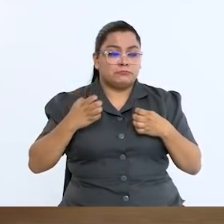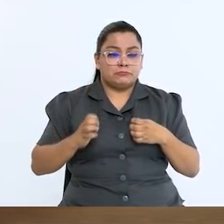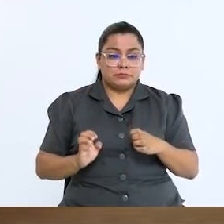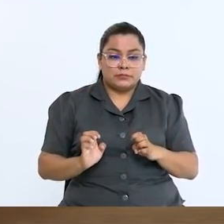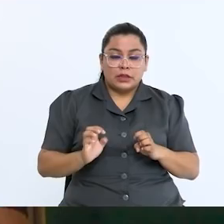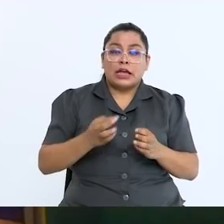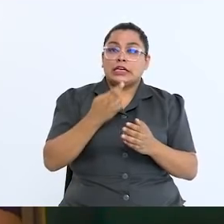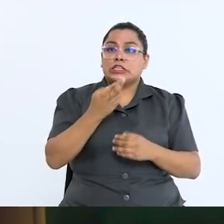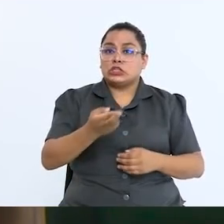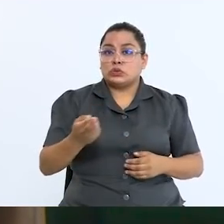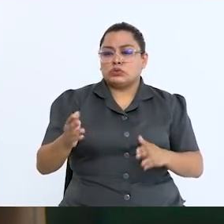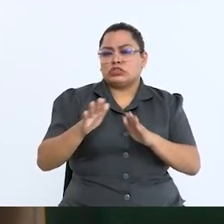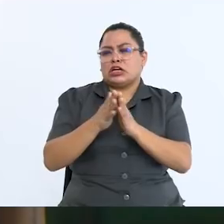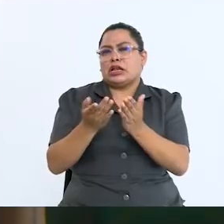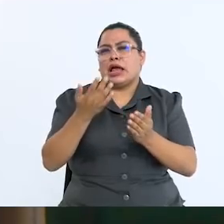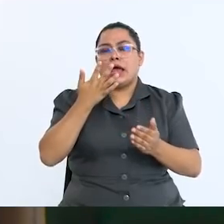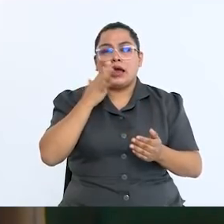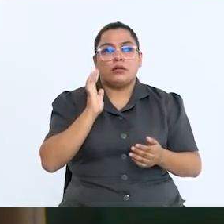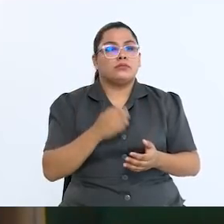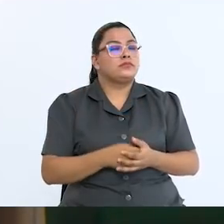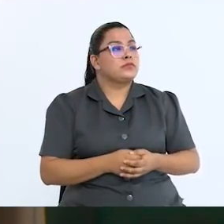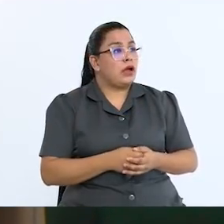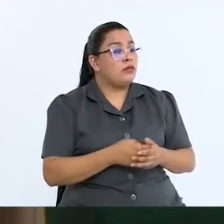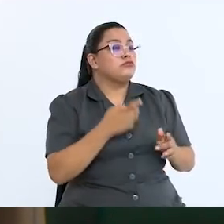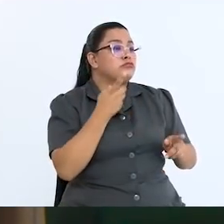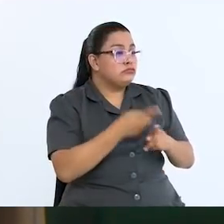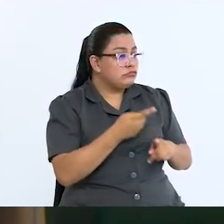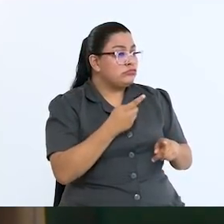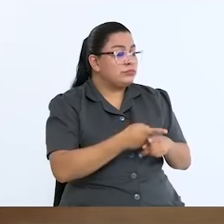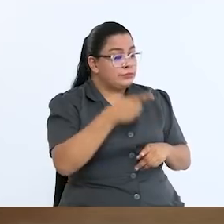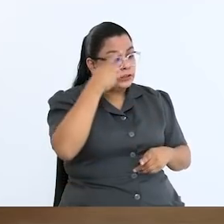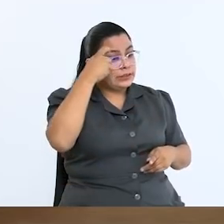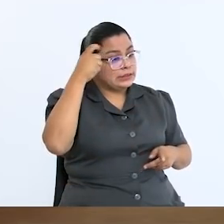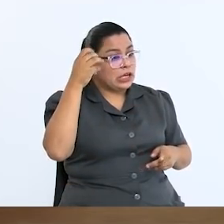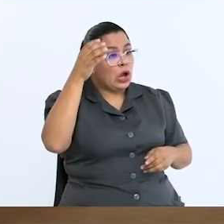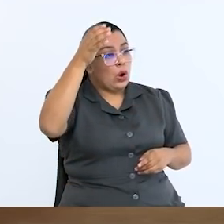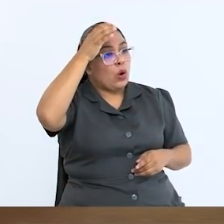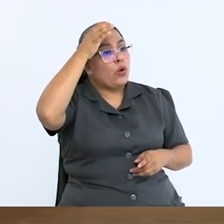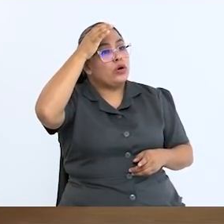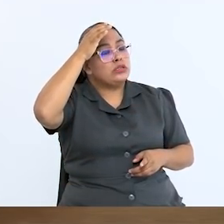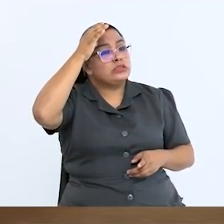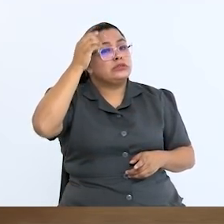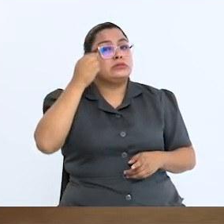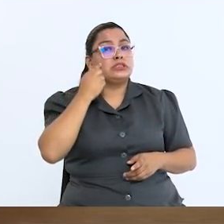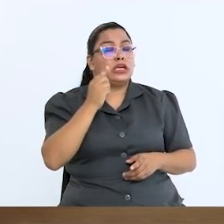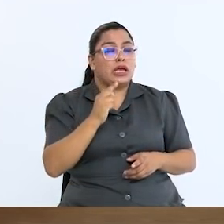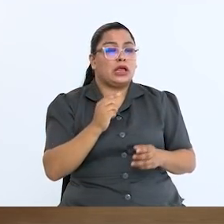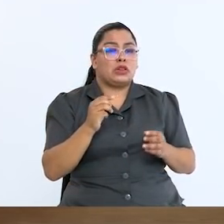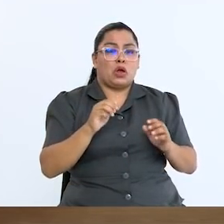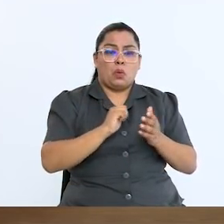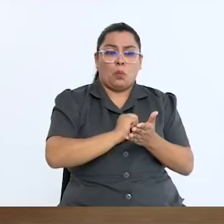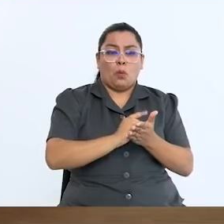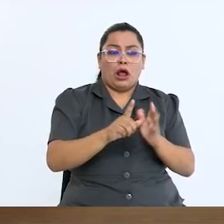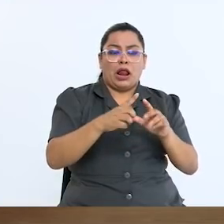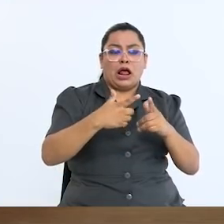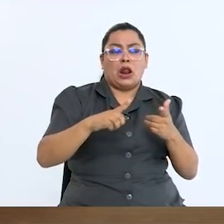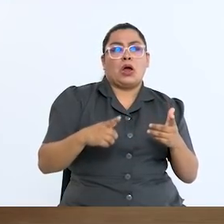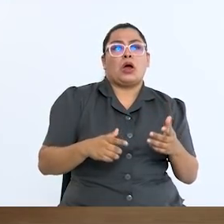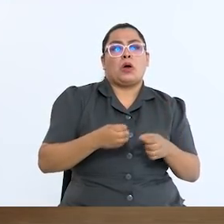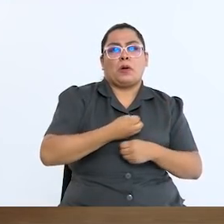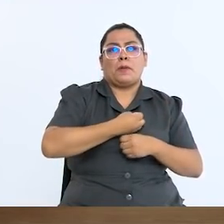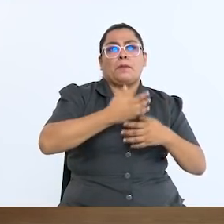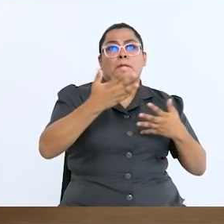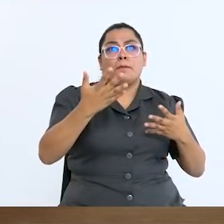utilizando estrategias o recursos como libros, por ejemplo. Así es, recordemos que el conocimiento que los niños ya llevan a la escuela es la